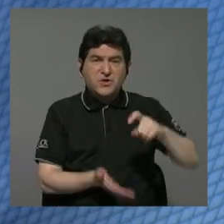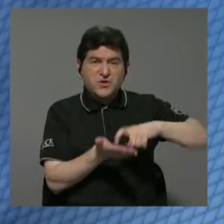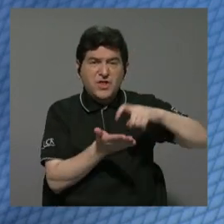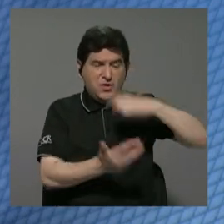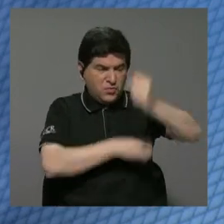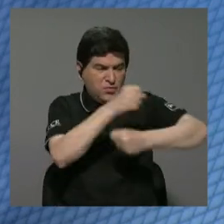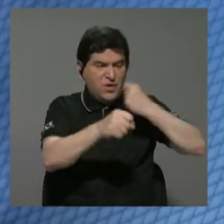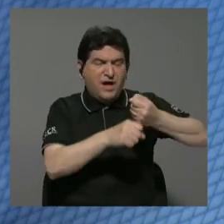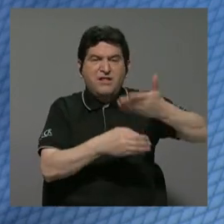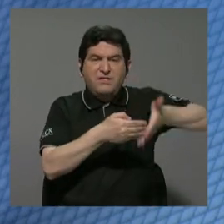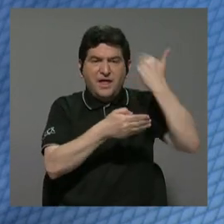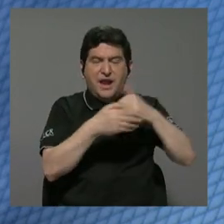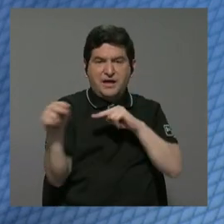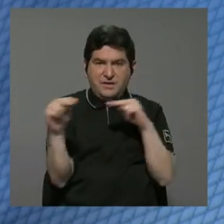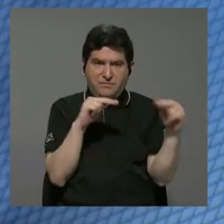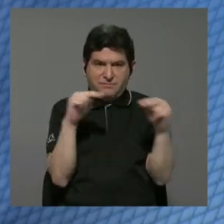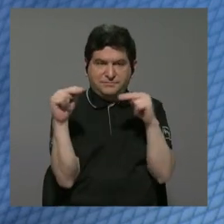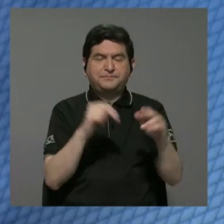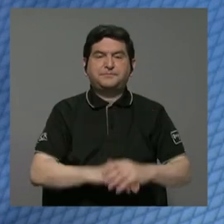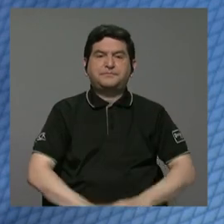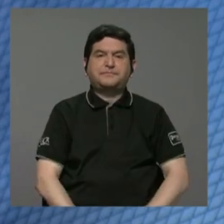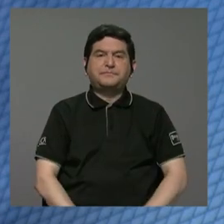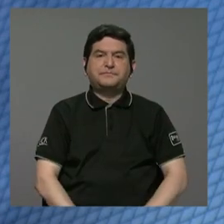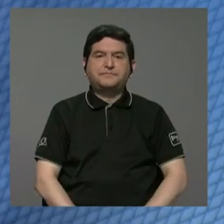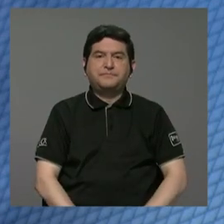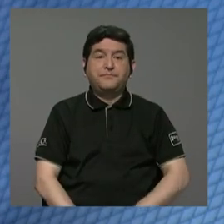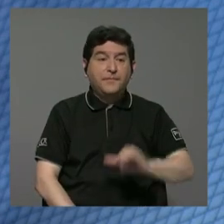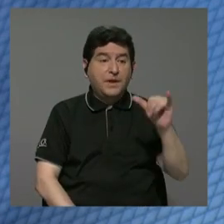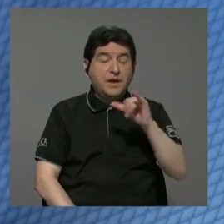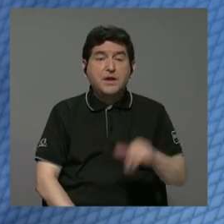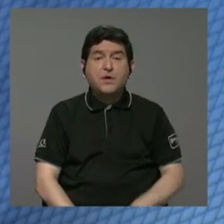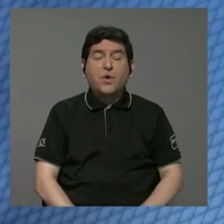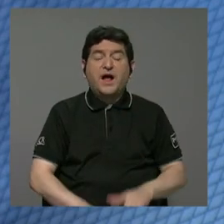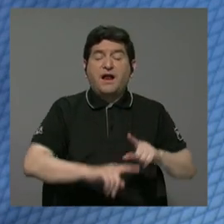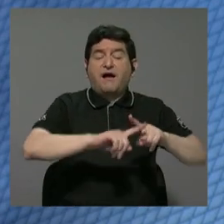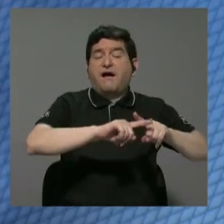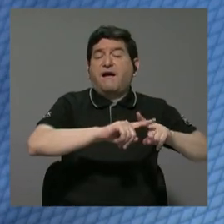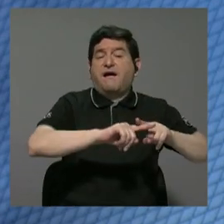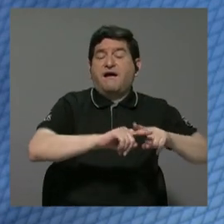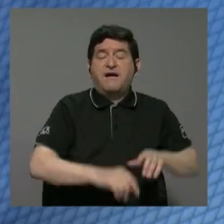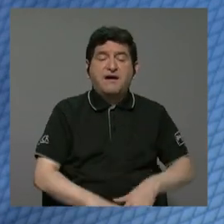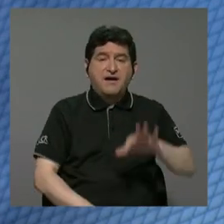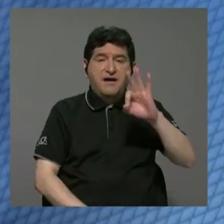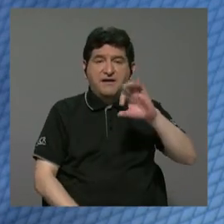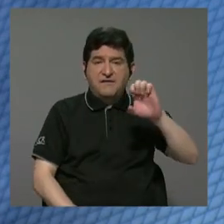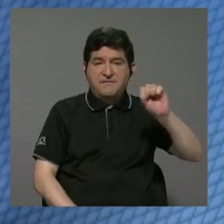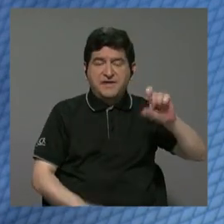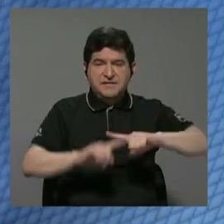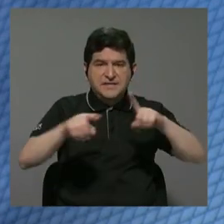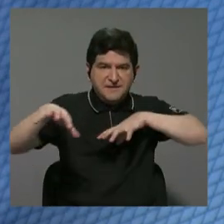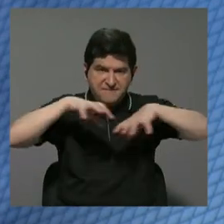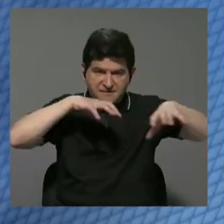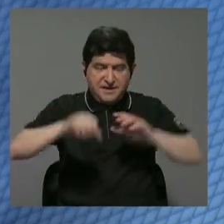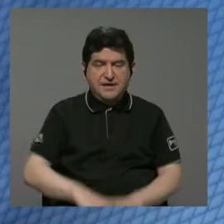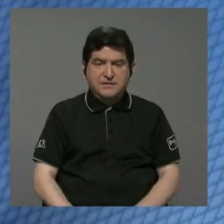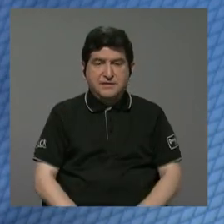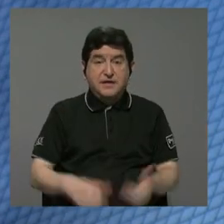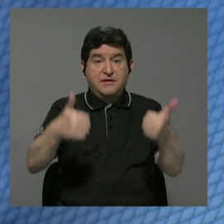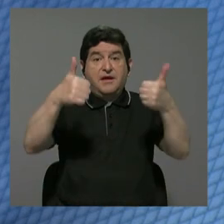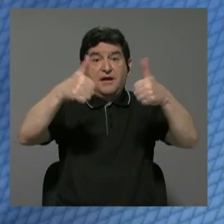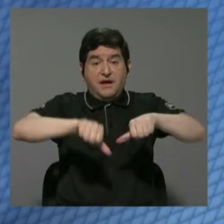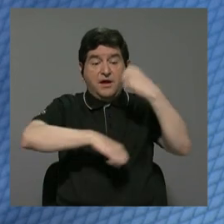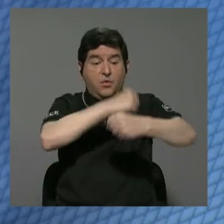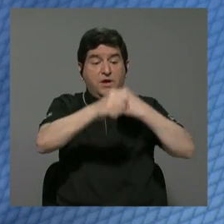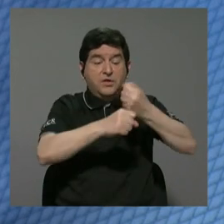año pasado en la negociación, y también se está condicionando el FES a una serie de acciones, según lo pactado el